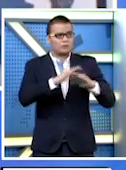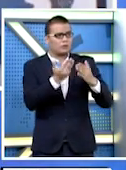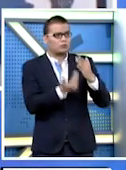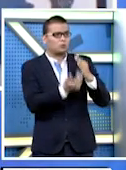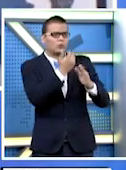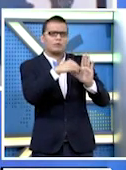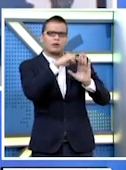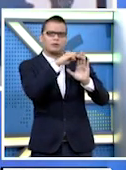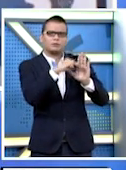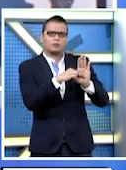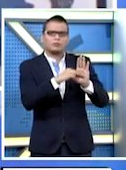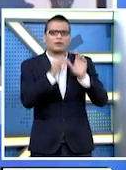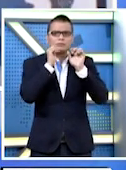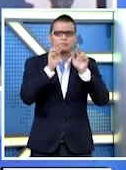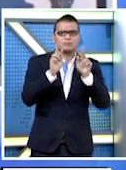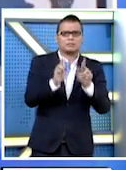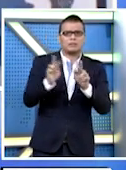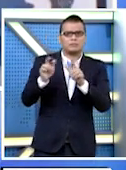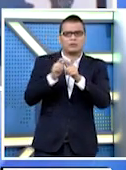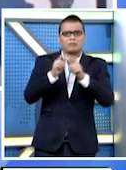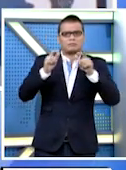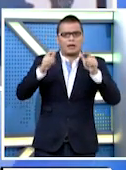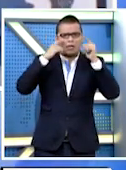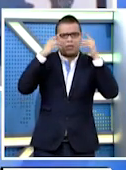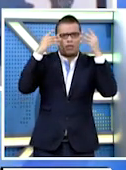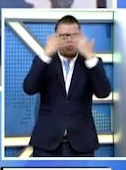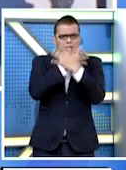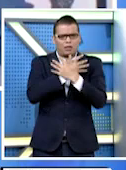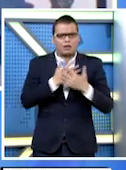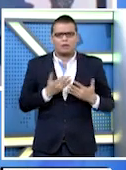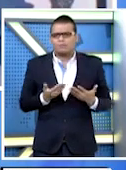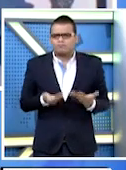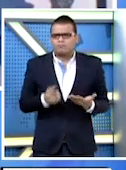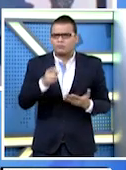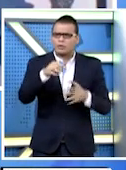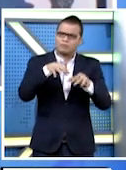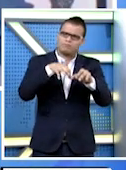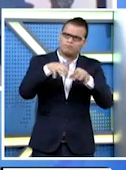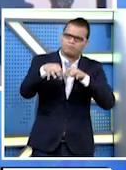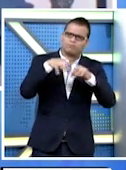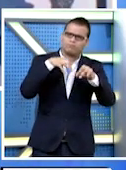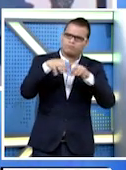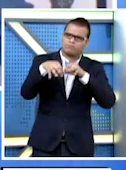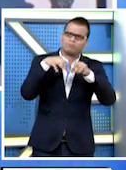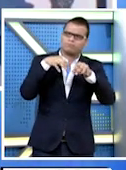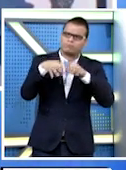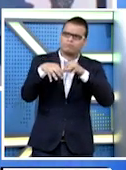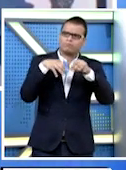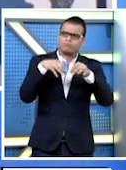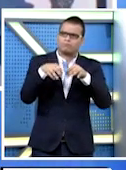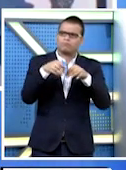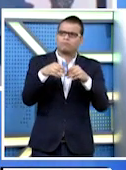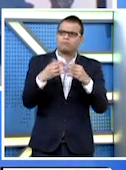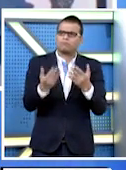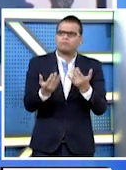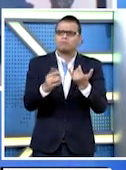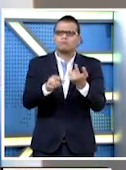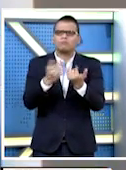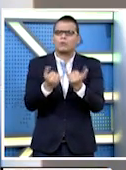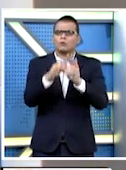control han generado cierta confusión entre los caleños. ¿Por qué no le explica a nuestros televidentes qué es lo que usted pretendía con esta